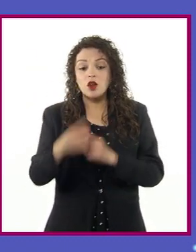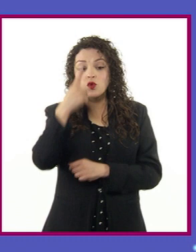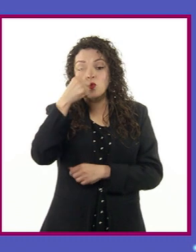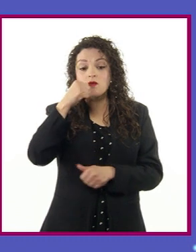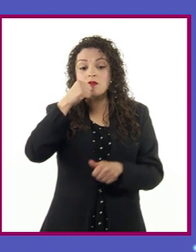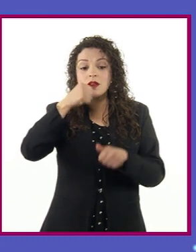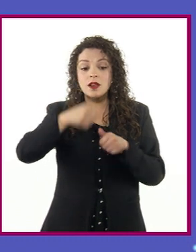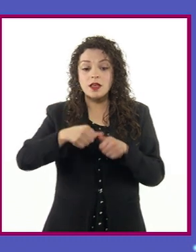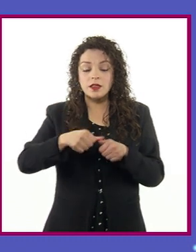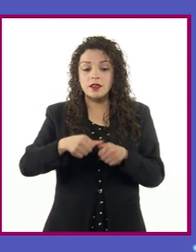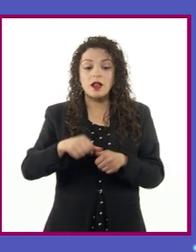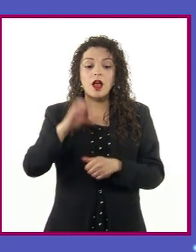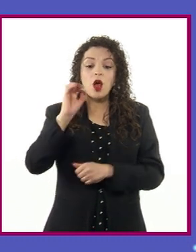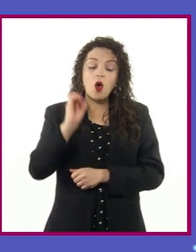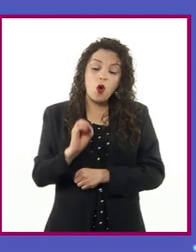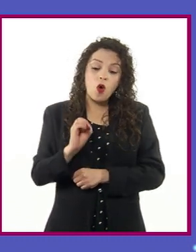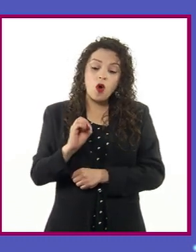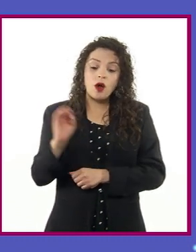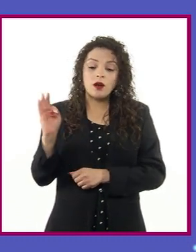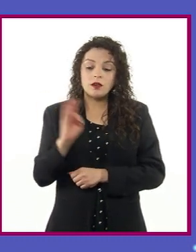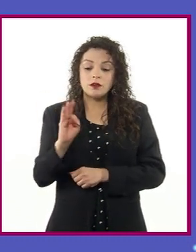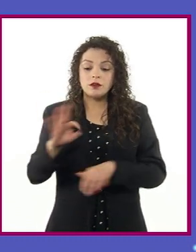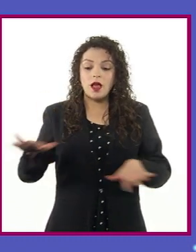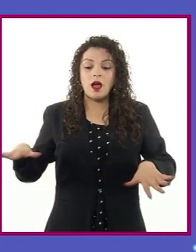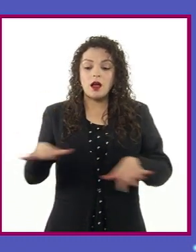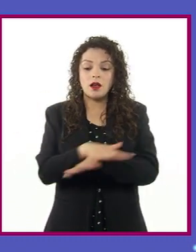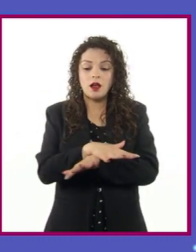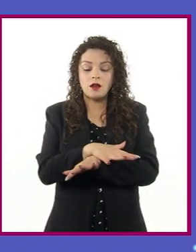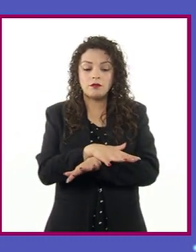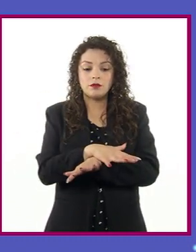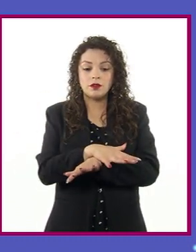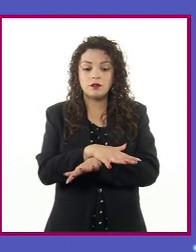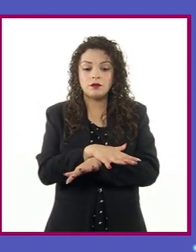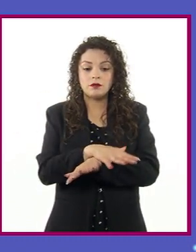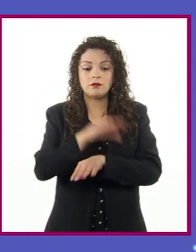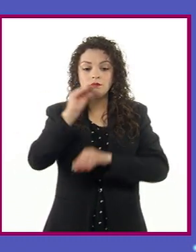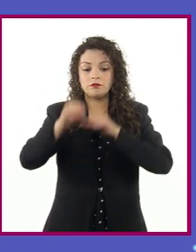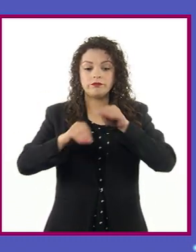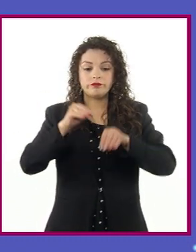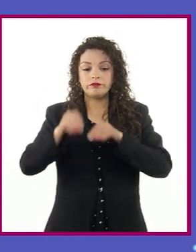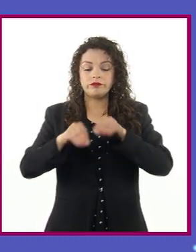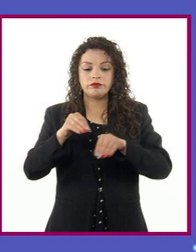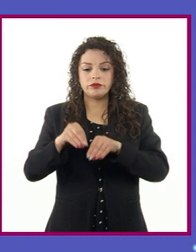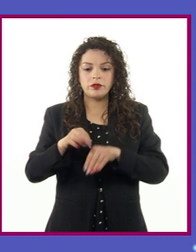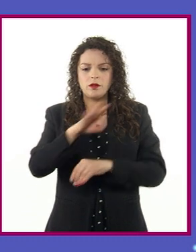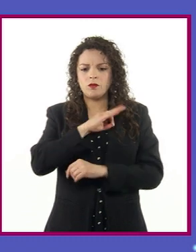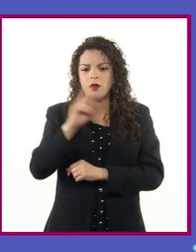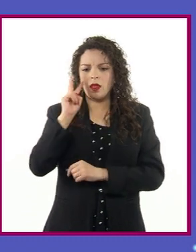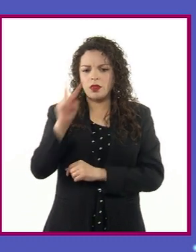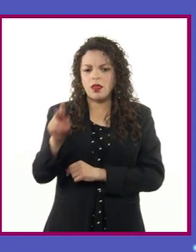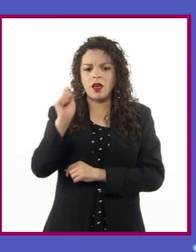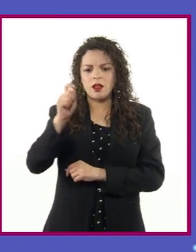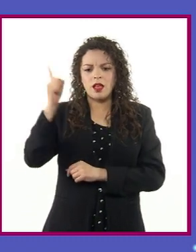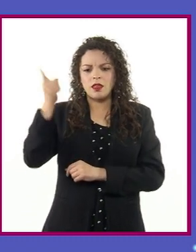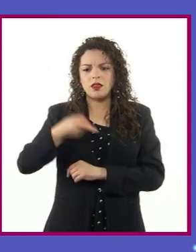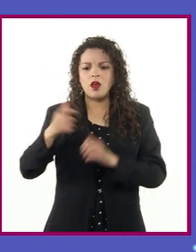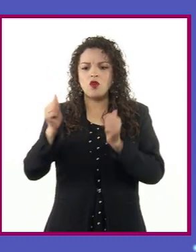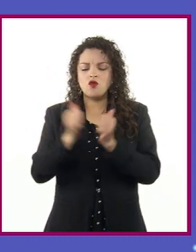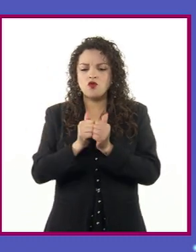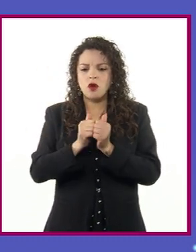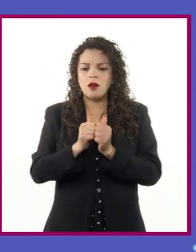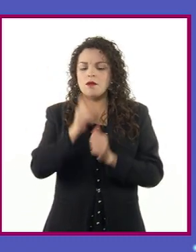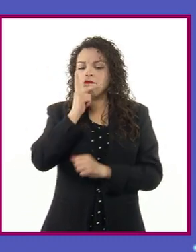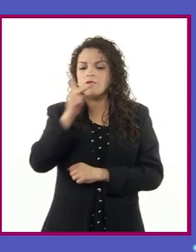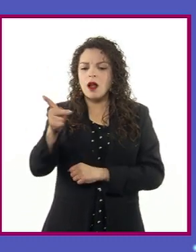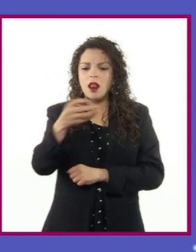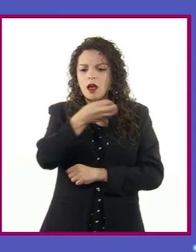letra o en otros casos cambiar la grafía. En el margen vemos que se indica la diagonal con la palabra